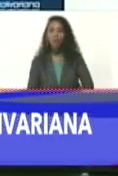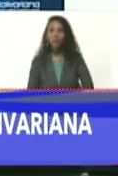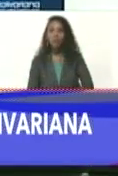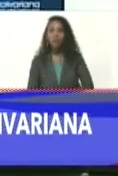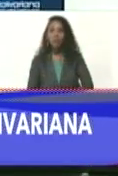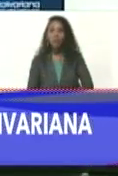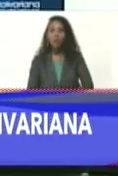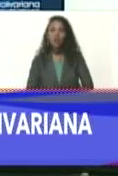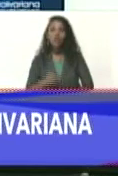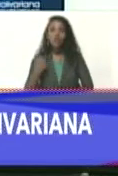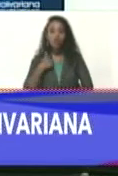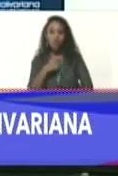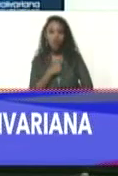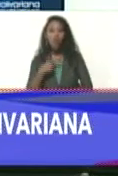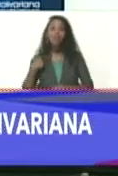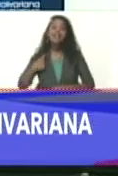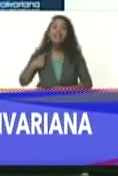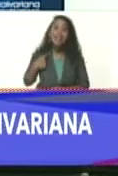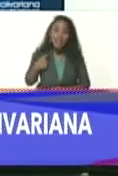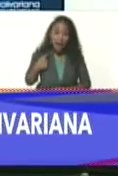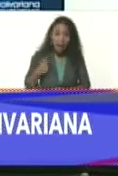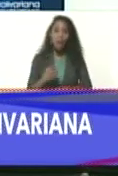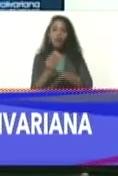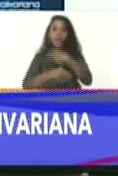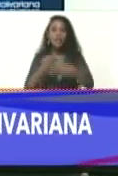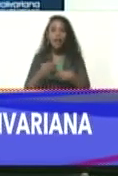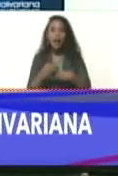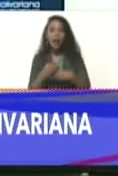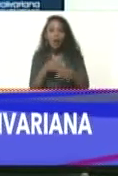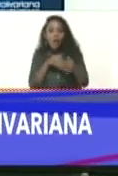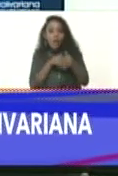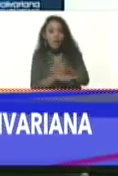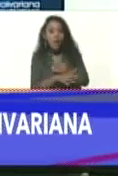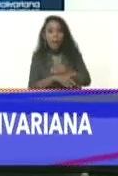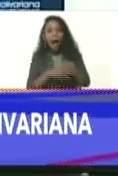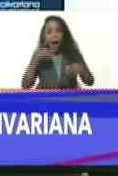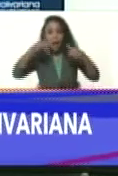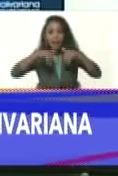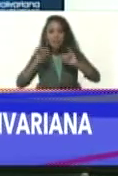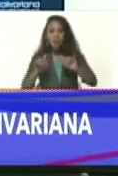Tenemos que conseguir los 4 millones de fusiles, fabricarlos aquí,